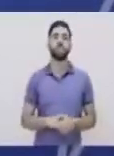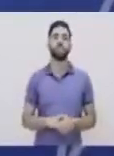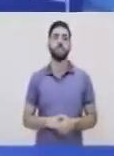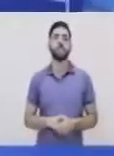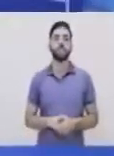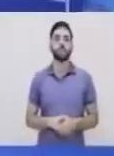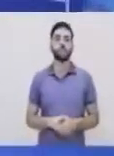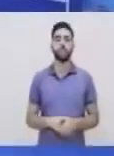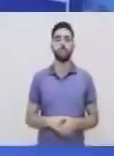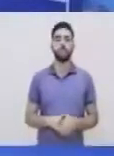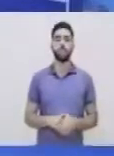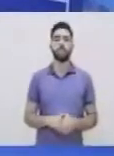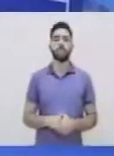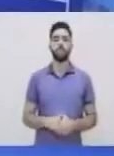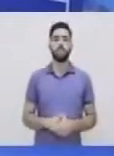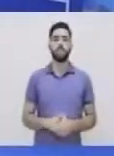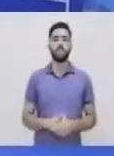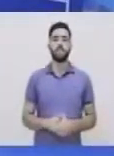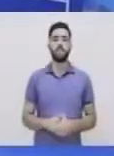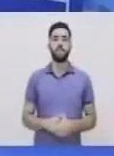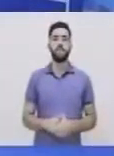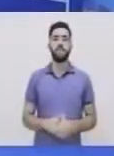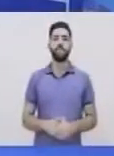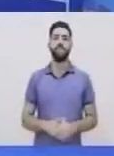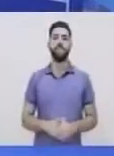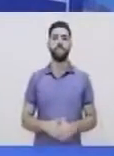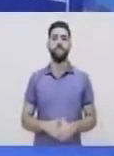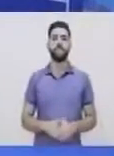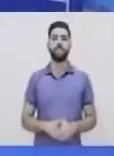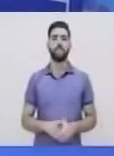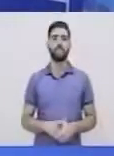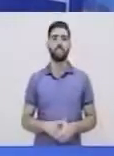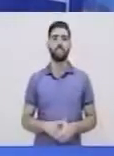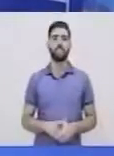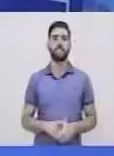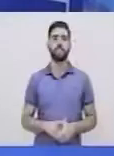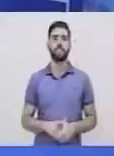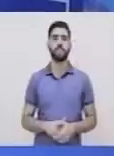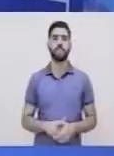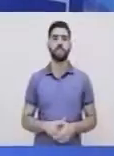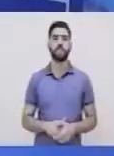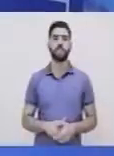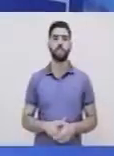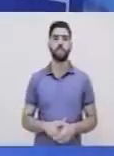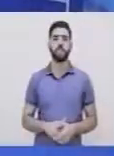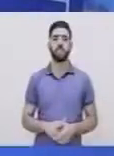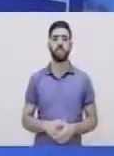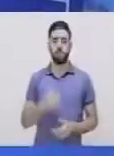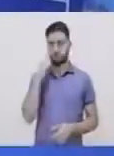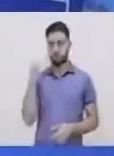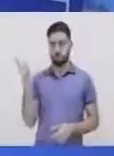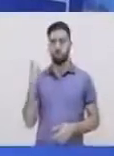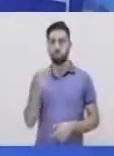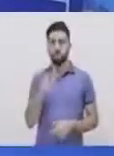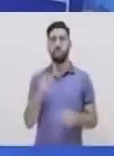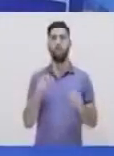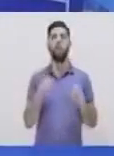cambiar velocidad. Vamos por acá. Empezamos. La primera la haré despacio, voy acá.